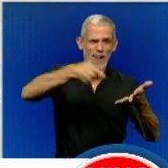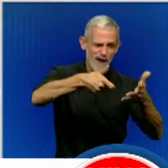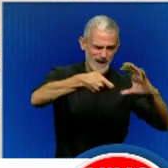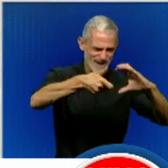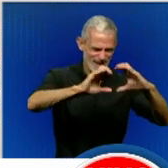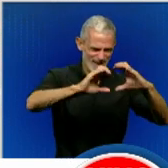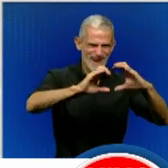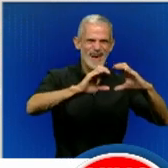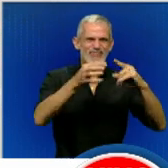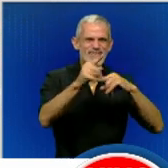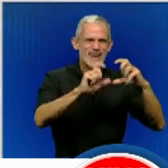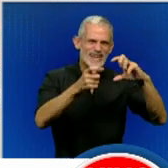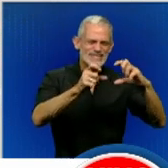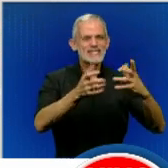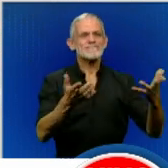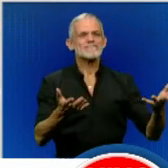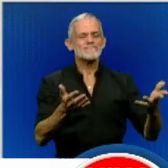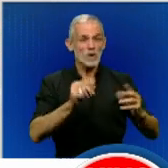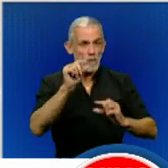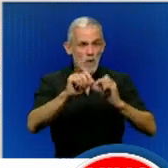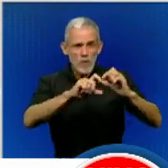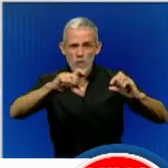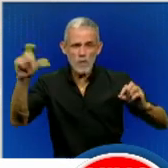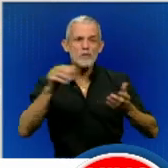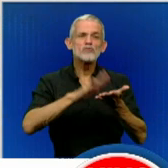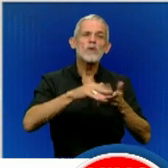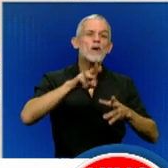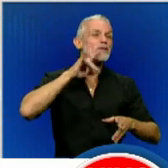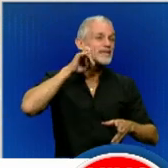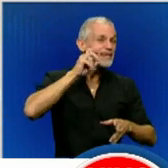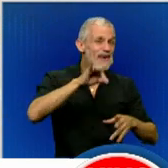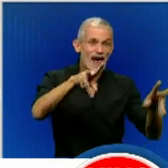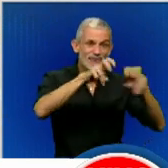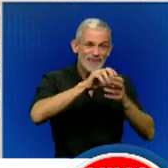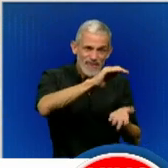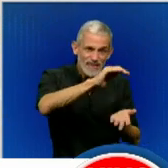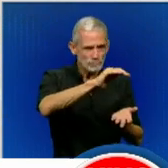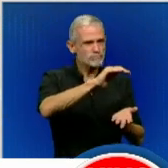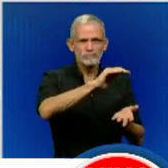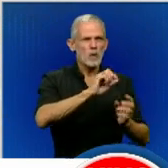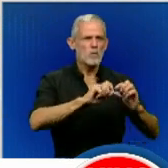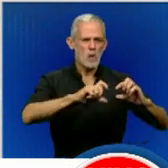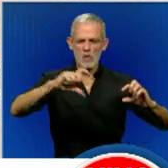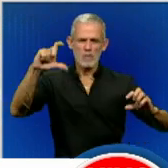aplicar progresividad al nivel de utilidad la verdad que es una progresividad